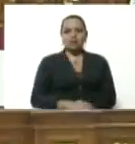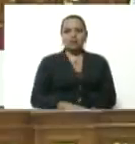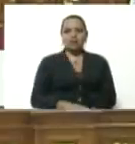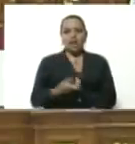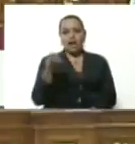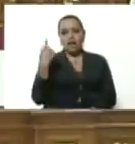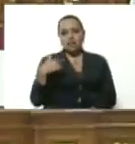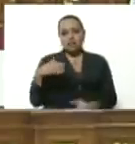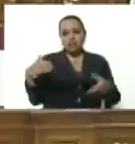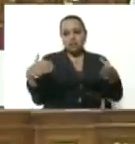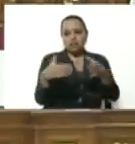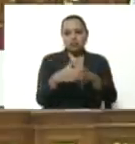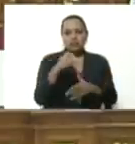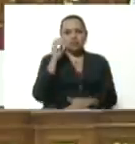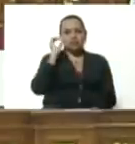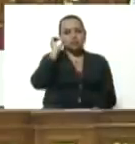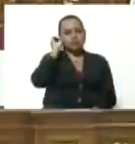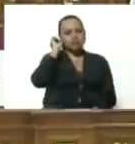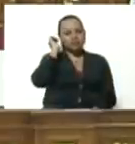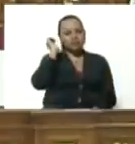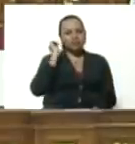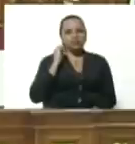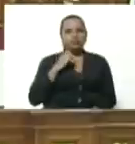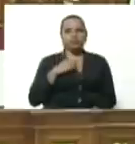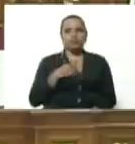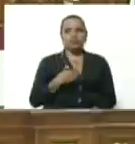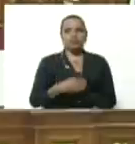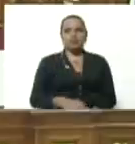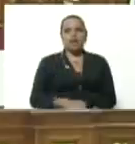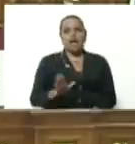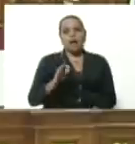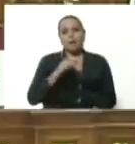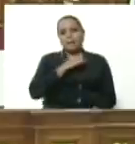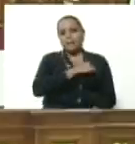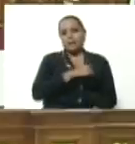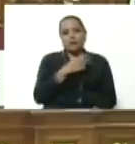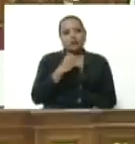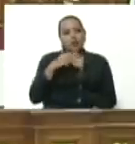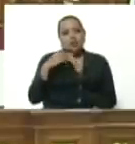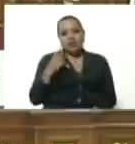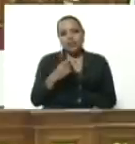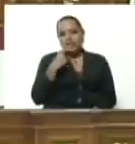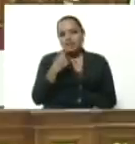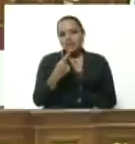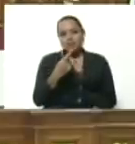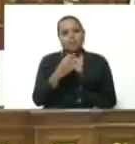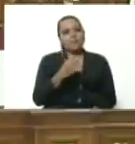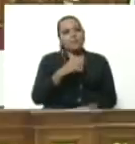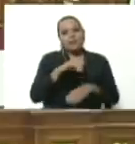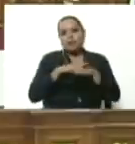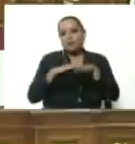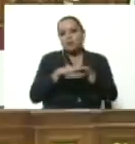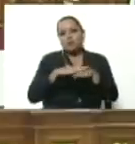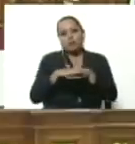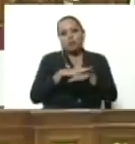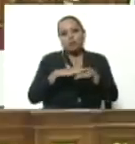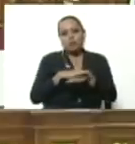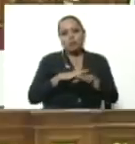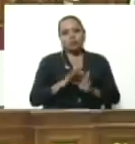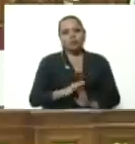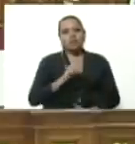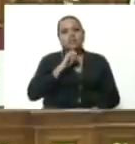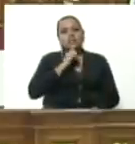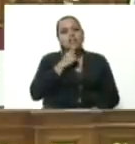Ayer estaban reunidos. Ah, se me escapó, perdón, no debía haber dicho eso, perdóname.